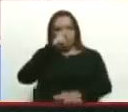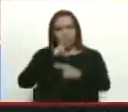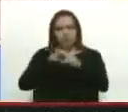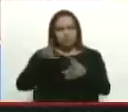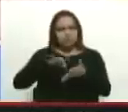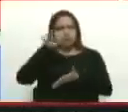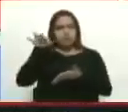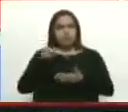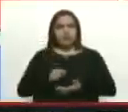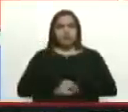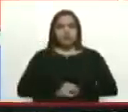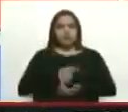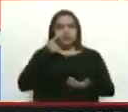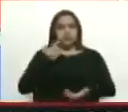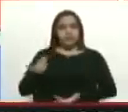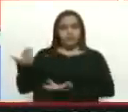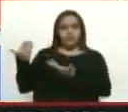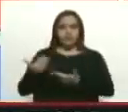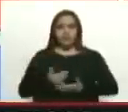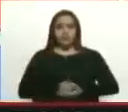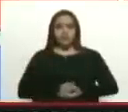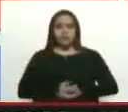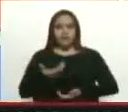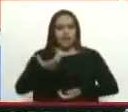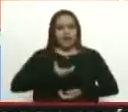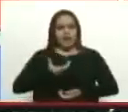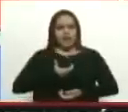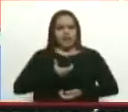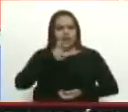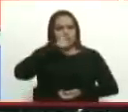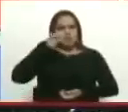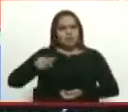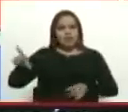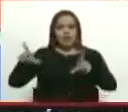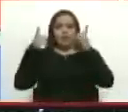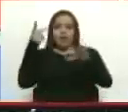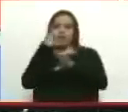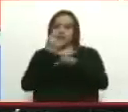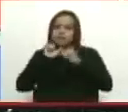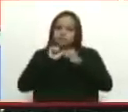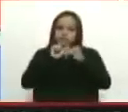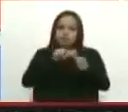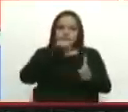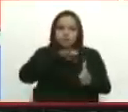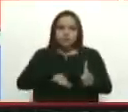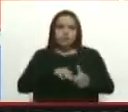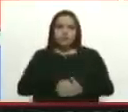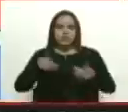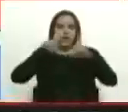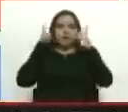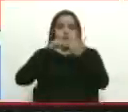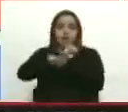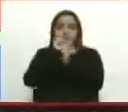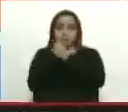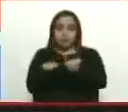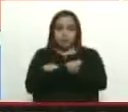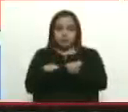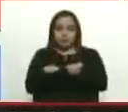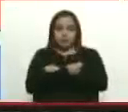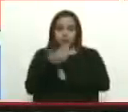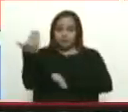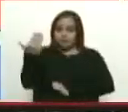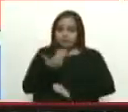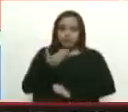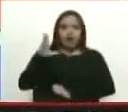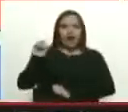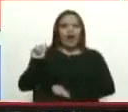a José Alejandro, al alcalde y al pueblo de La Guaira mantener su legado. La Guaira cambió cuando llegó García